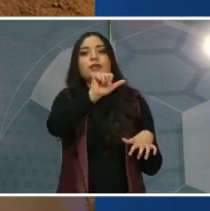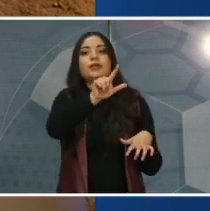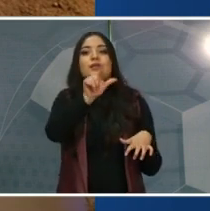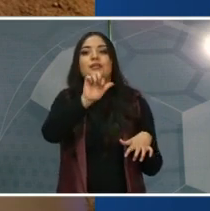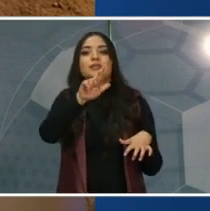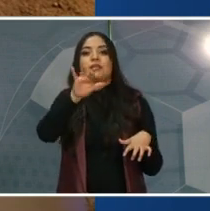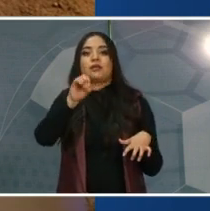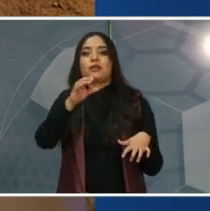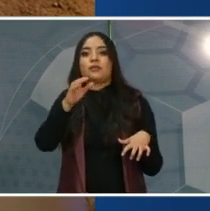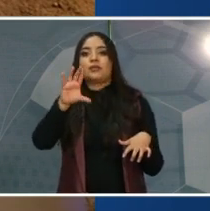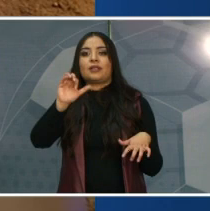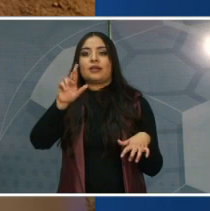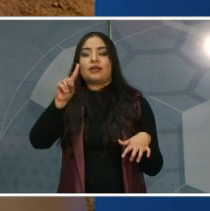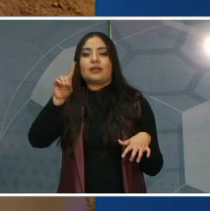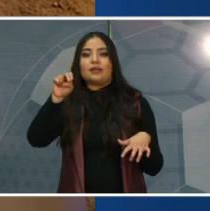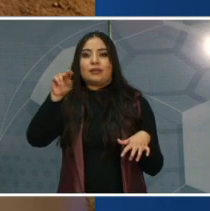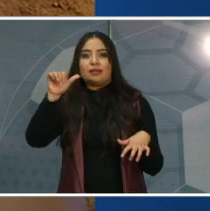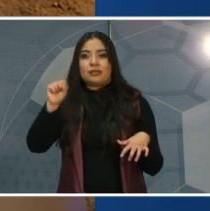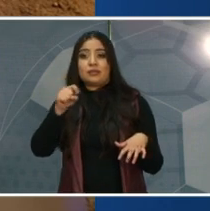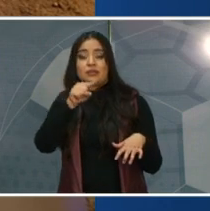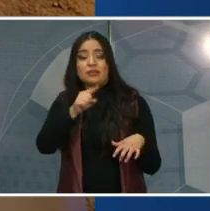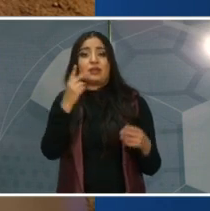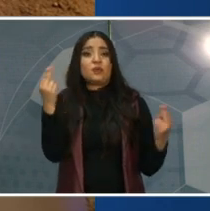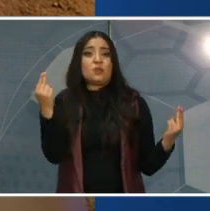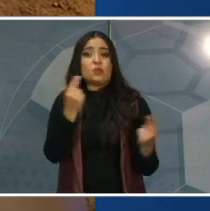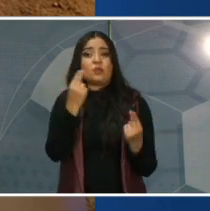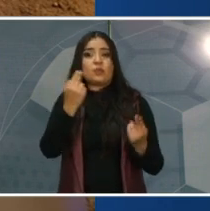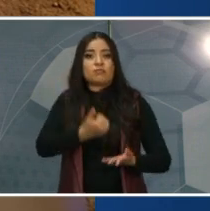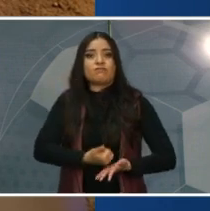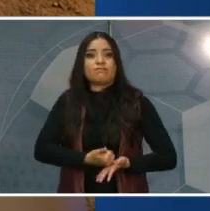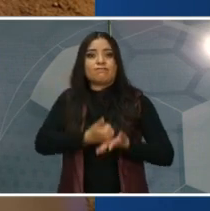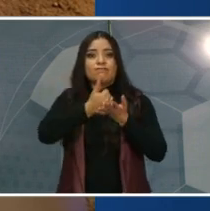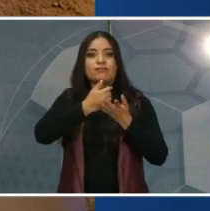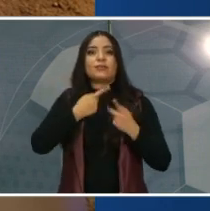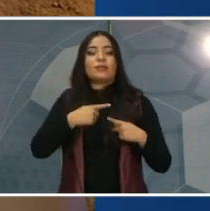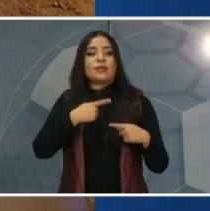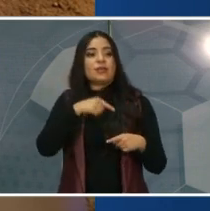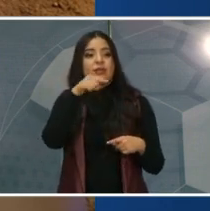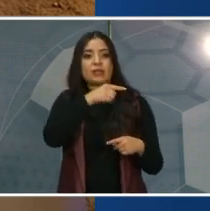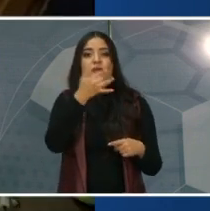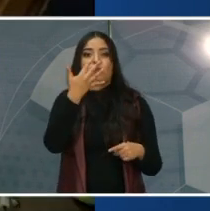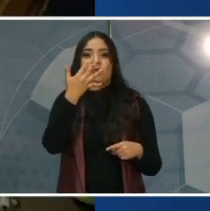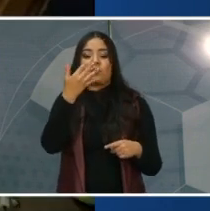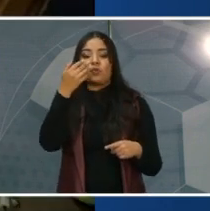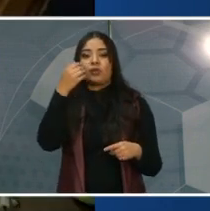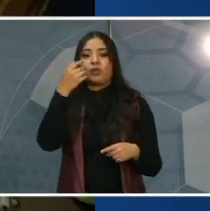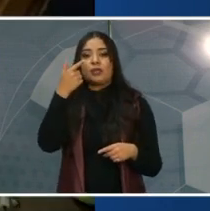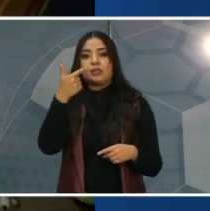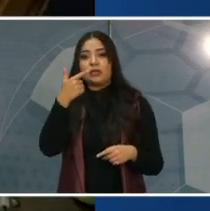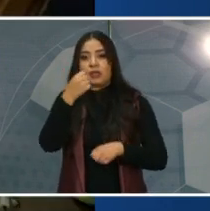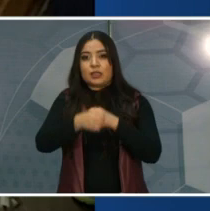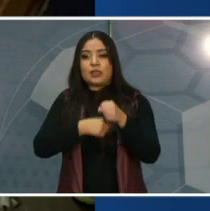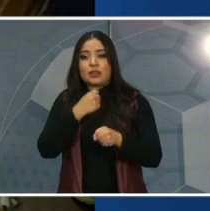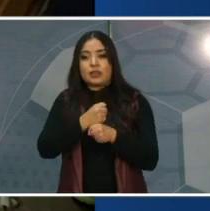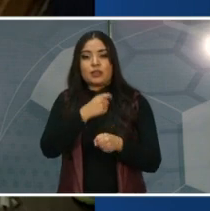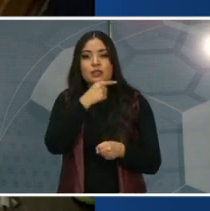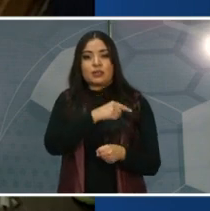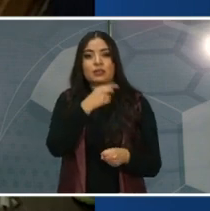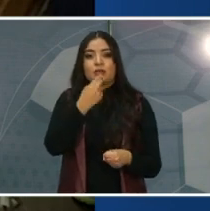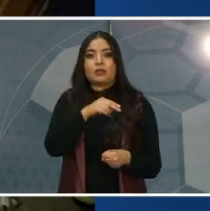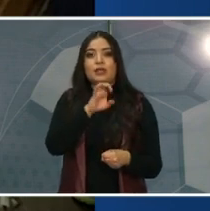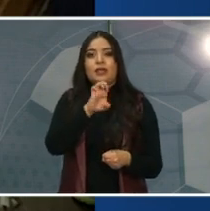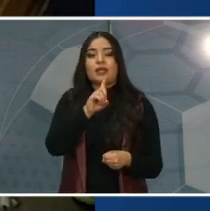para pues una persona de 57 años de edad que fue identificado como emilio reyes ya que